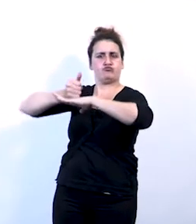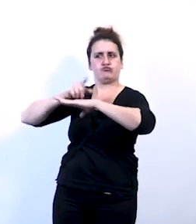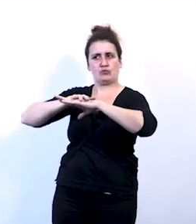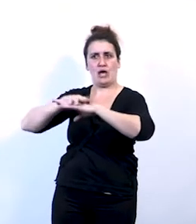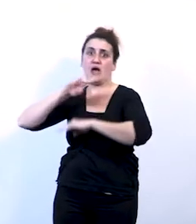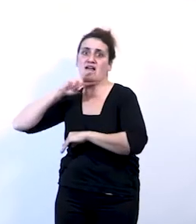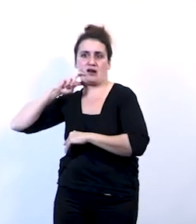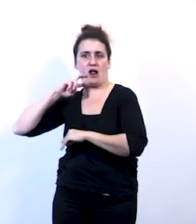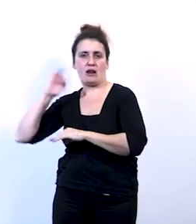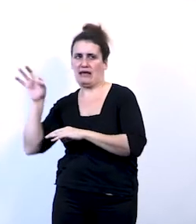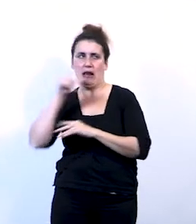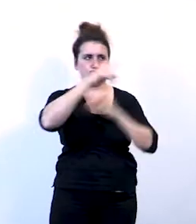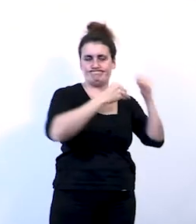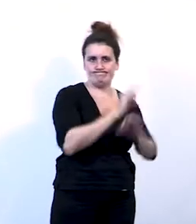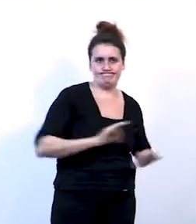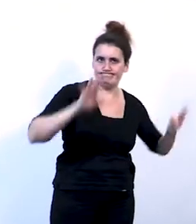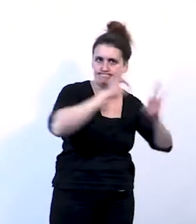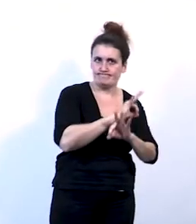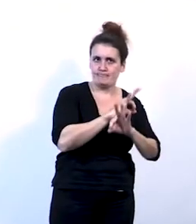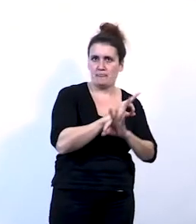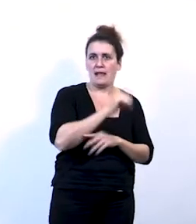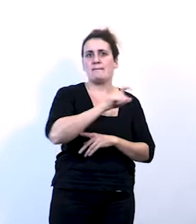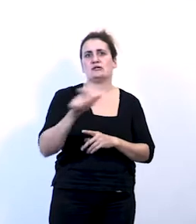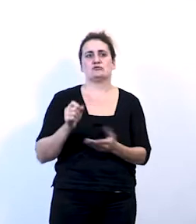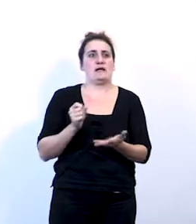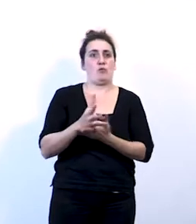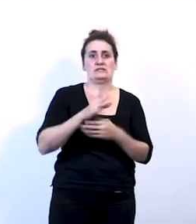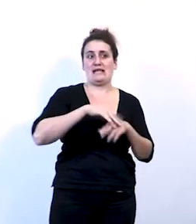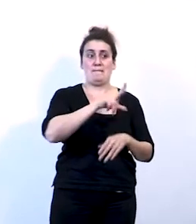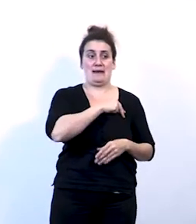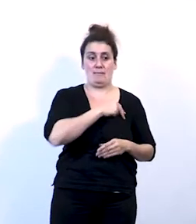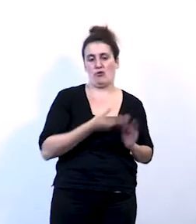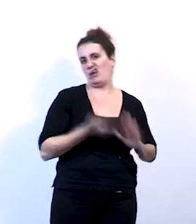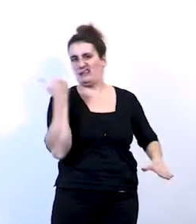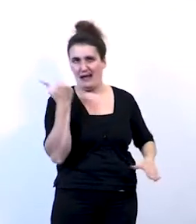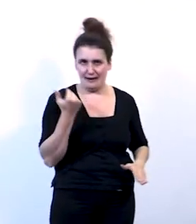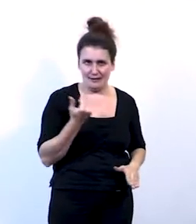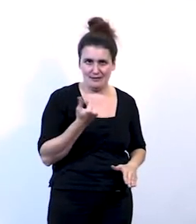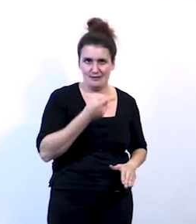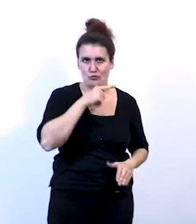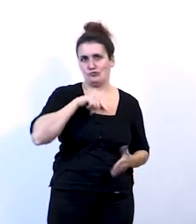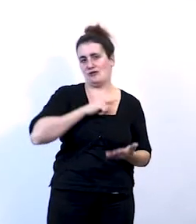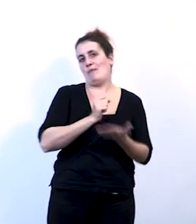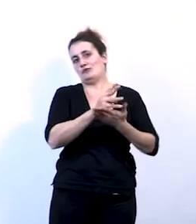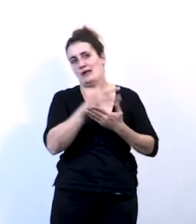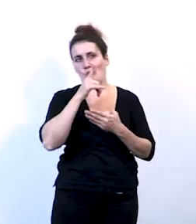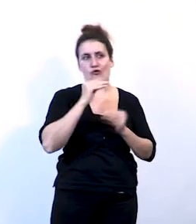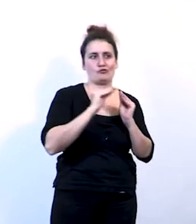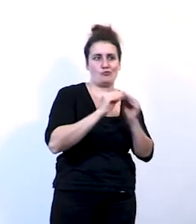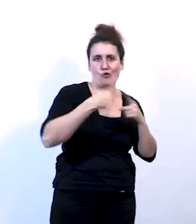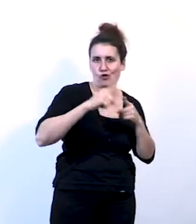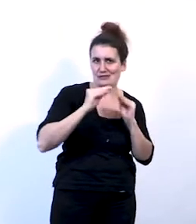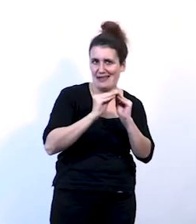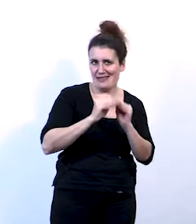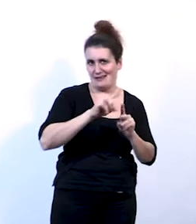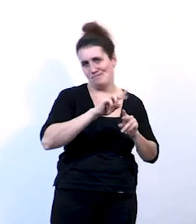y que no lo ejerció, y hay quien apuesta por retirarle el premio, hay quienes apostamos porque se revisen mejor las cláusulas de ese